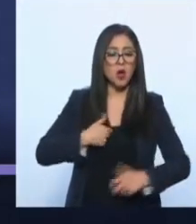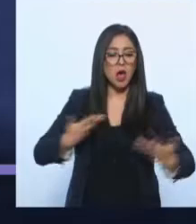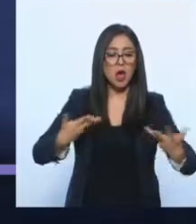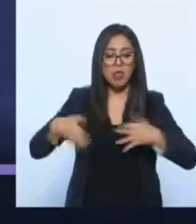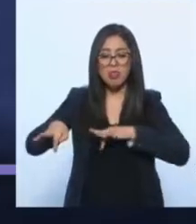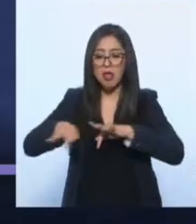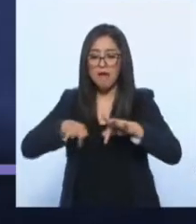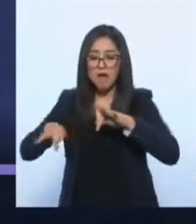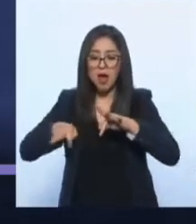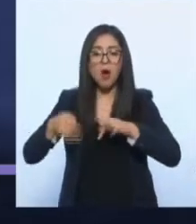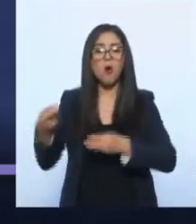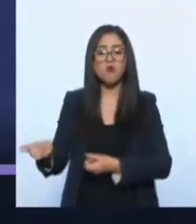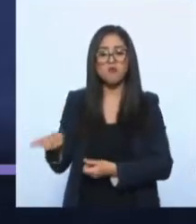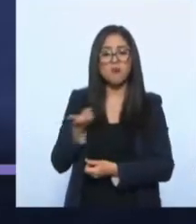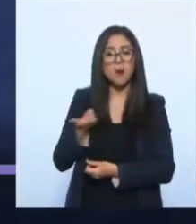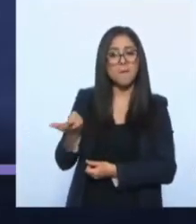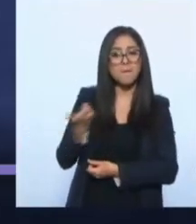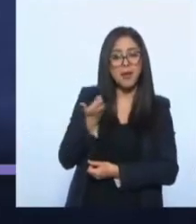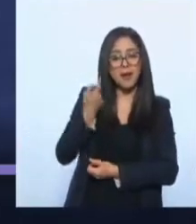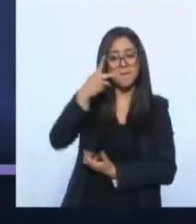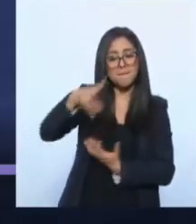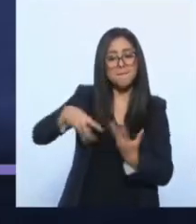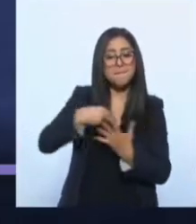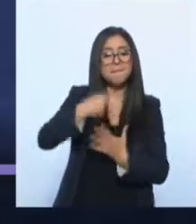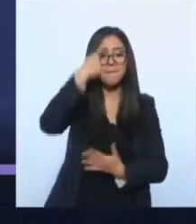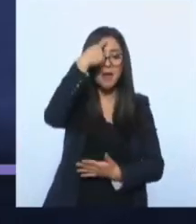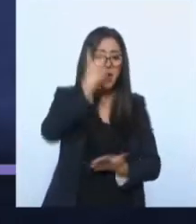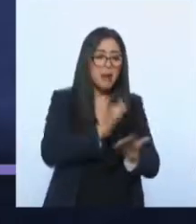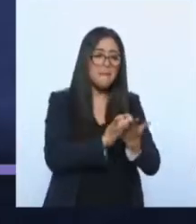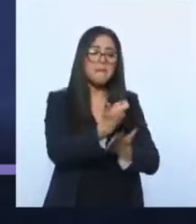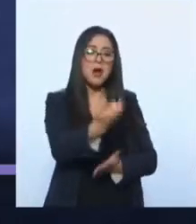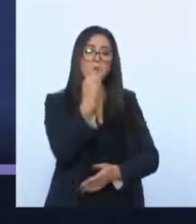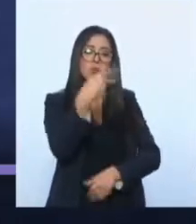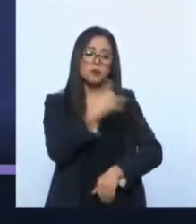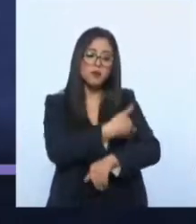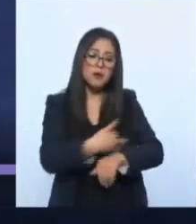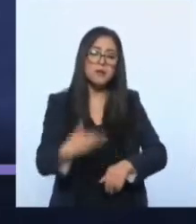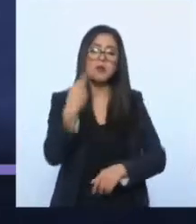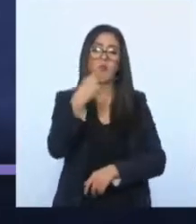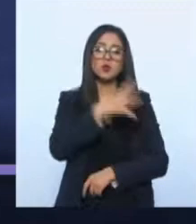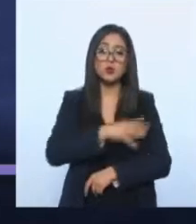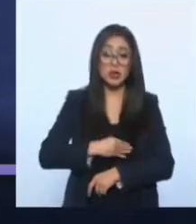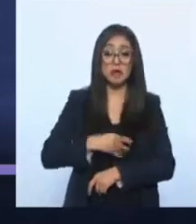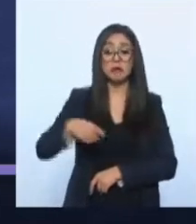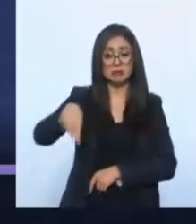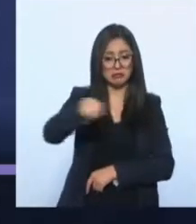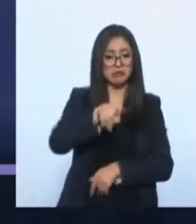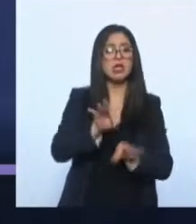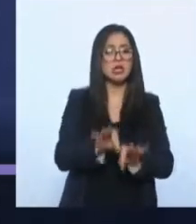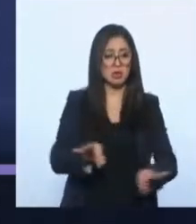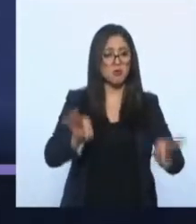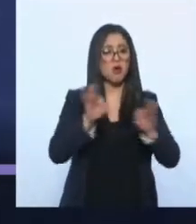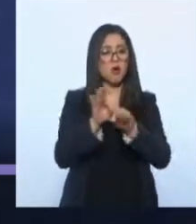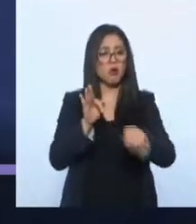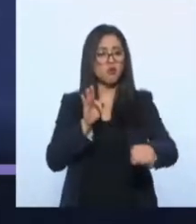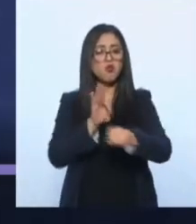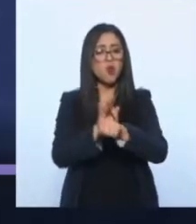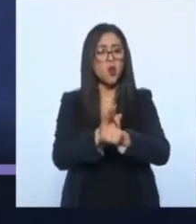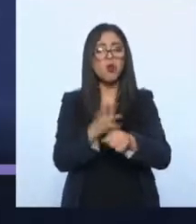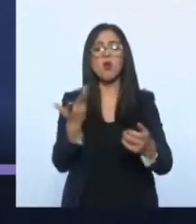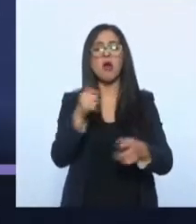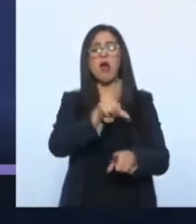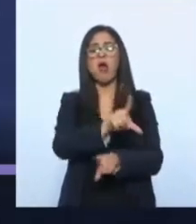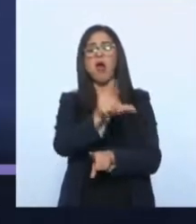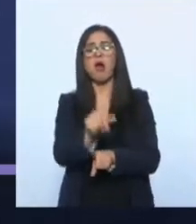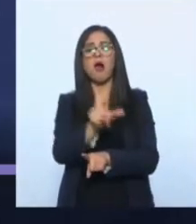ese ingreso para sus familias, para sus hijos, y sí es importante que cuenten con una protección, y no hay que dejarlo al olvido. De verdad que